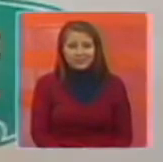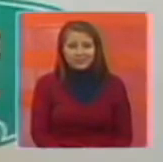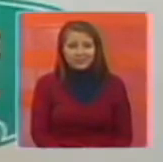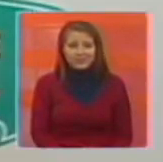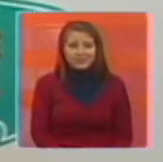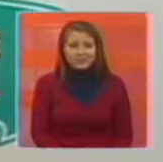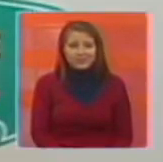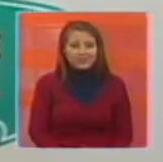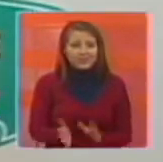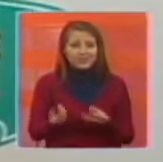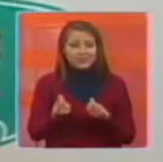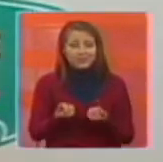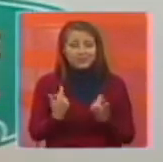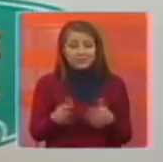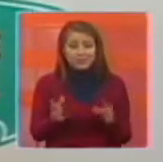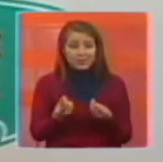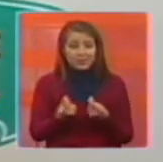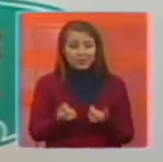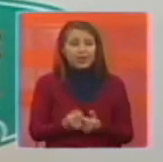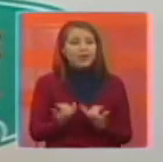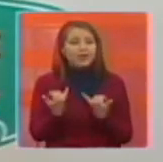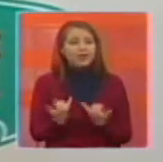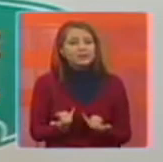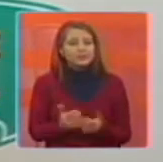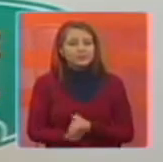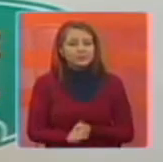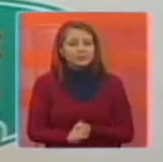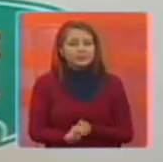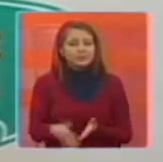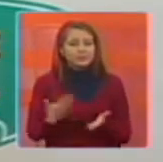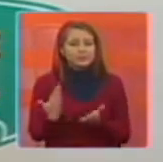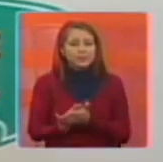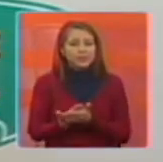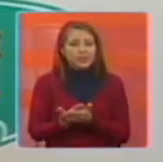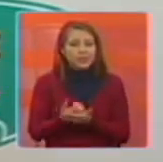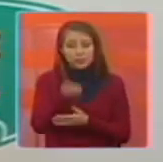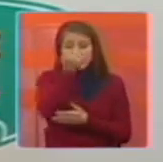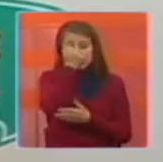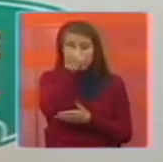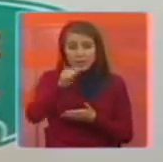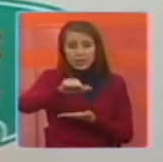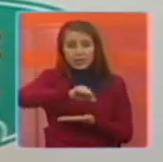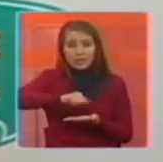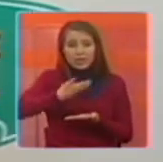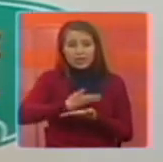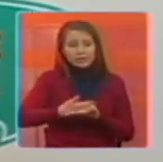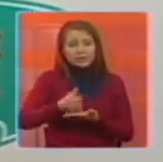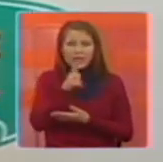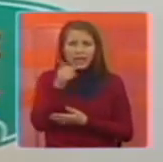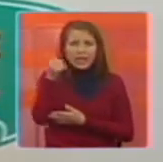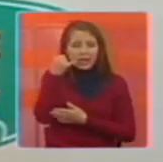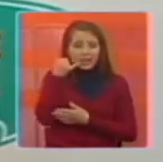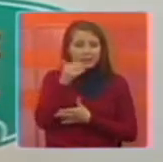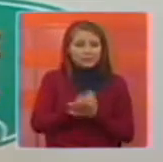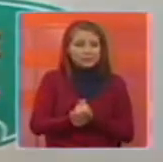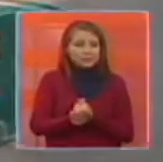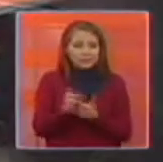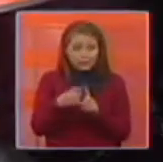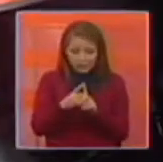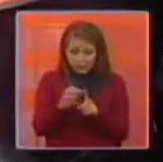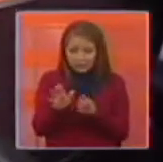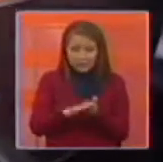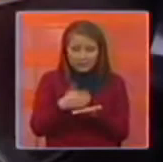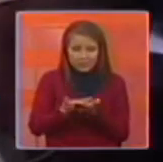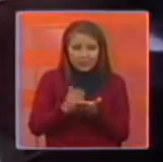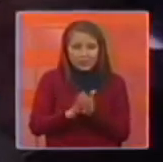Ya, listo. Ahora, vamos a poner aquí un poquito de achiote. Y tengo ya alguien en la línea, entonces yo iba a hacer esto primerito